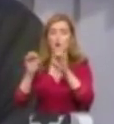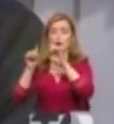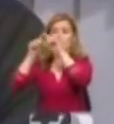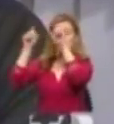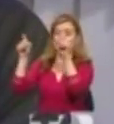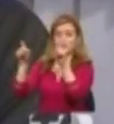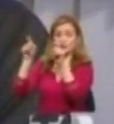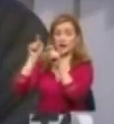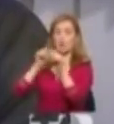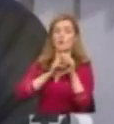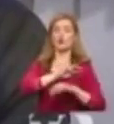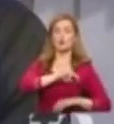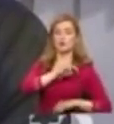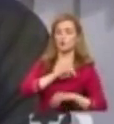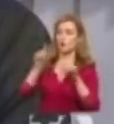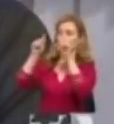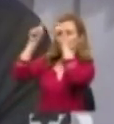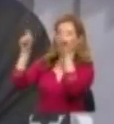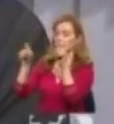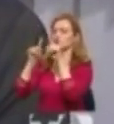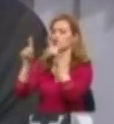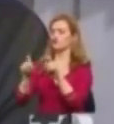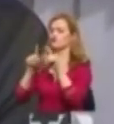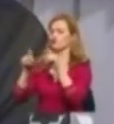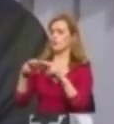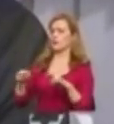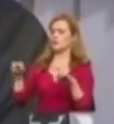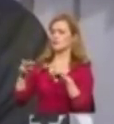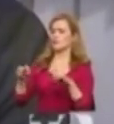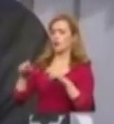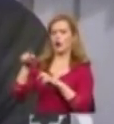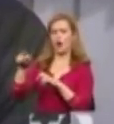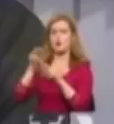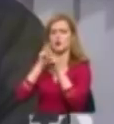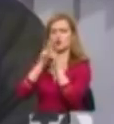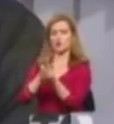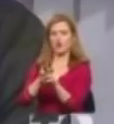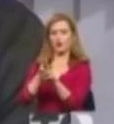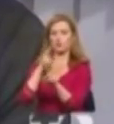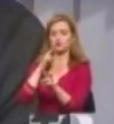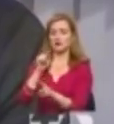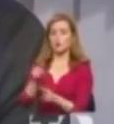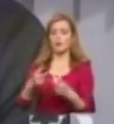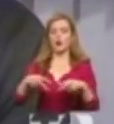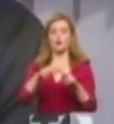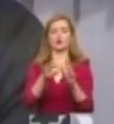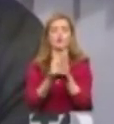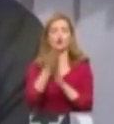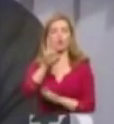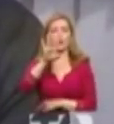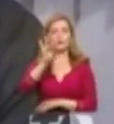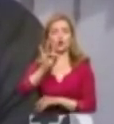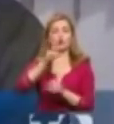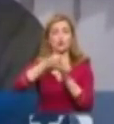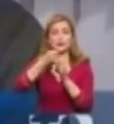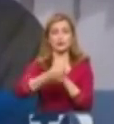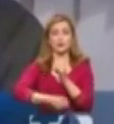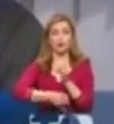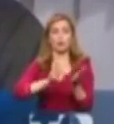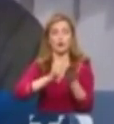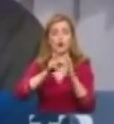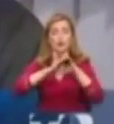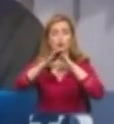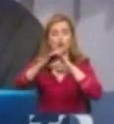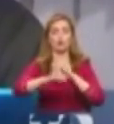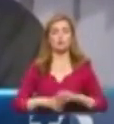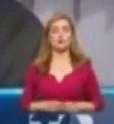tiene varios estudios que lo ha hecho a través de sus consultorías, a través de la academia, en la cual tiene una tarifa de 48 centavos que refleja